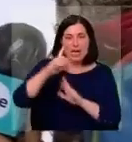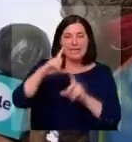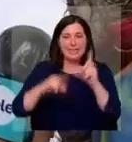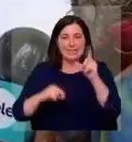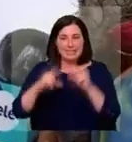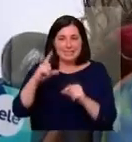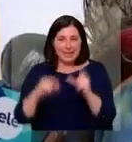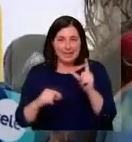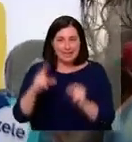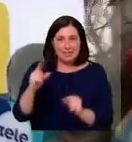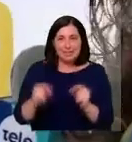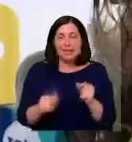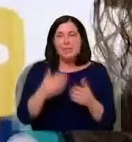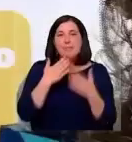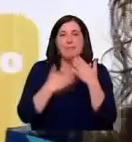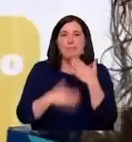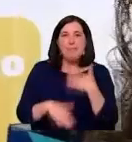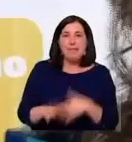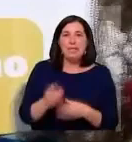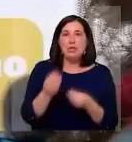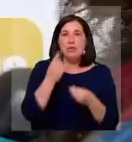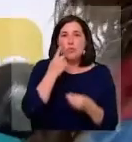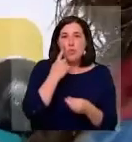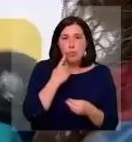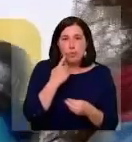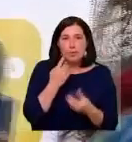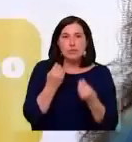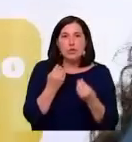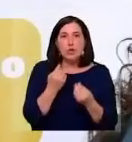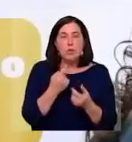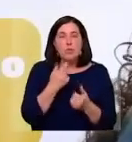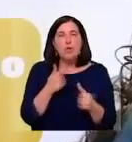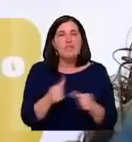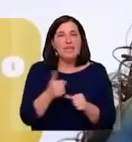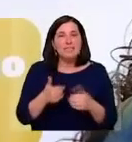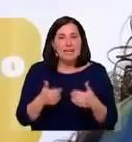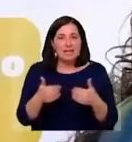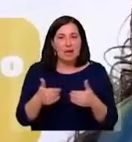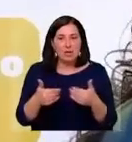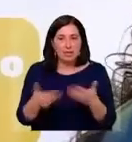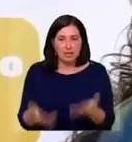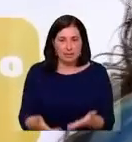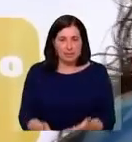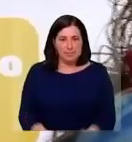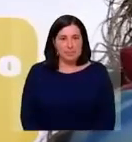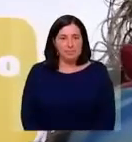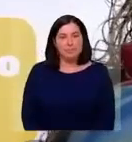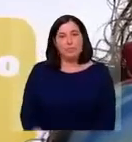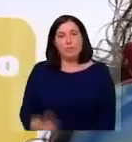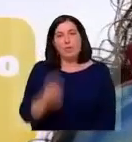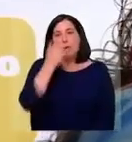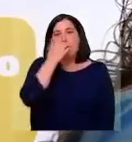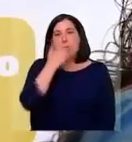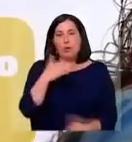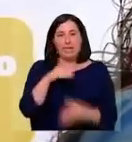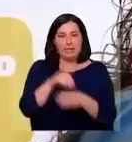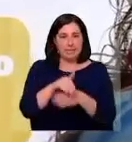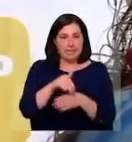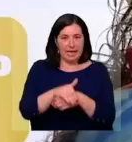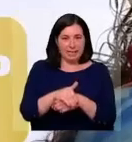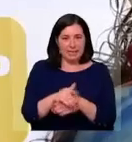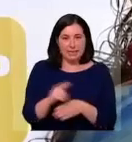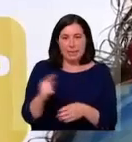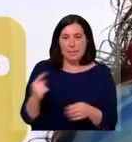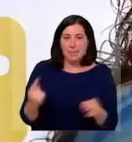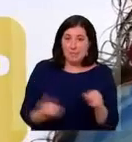surgen actualmente y cómo se va a hacer de ahora en más esa devolución a la ciudadanía. Bueno, buenas tardes. En primer lugar, destacar que el Instituto pasa